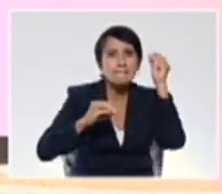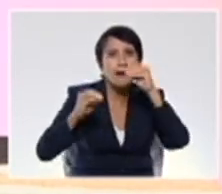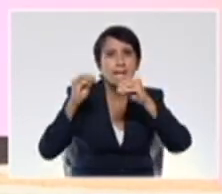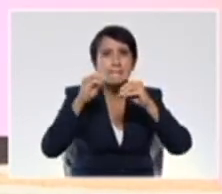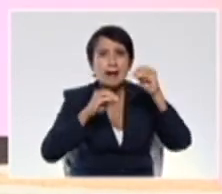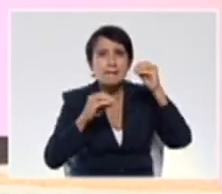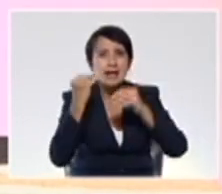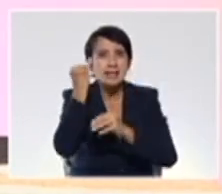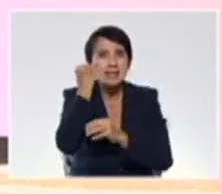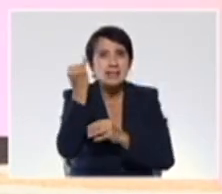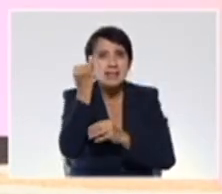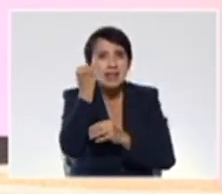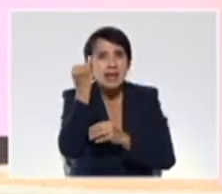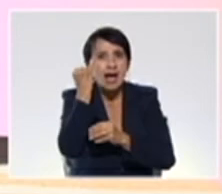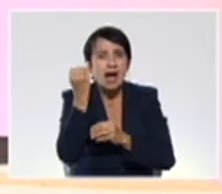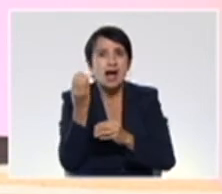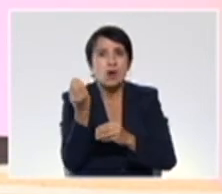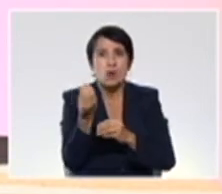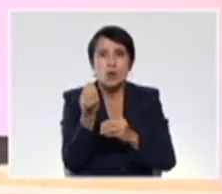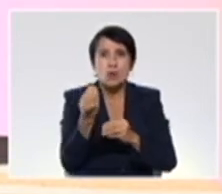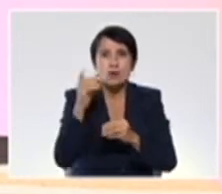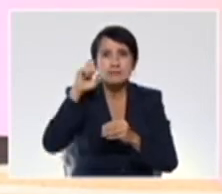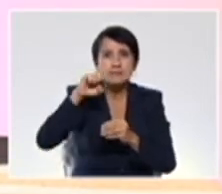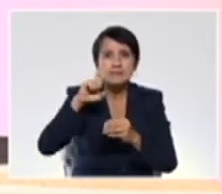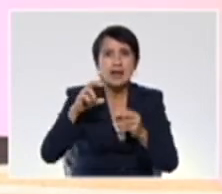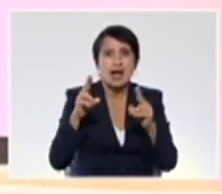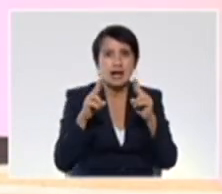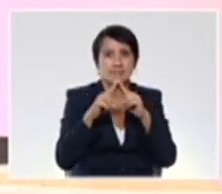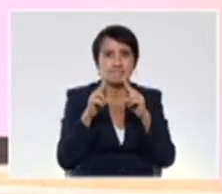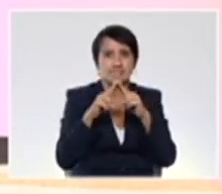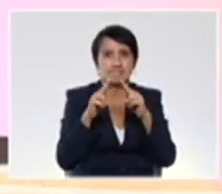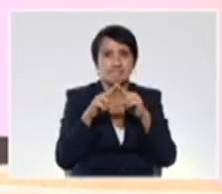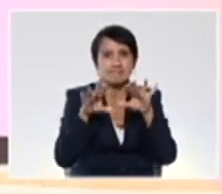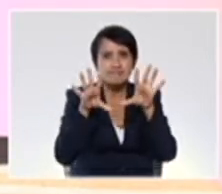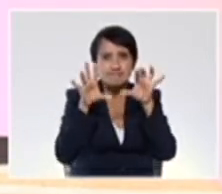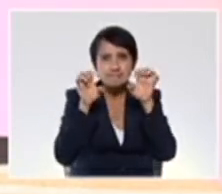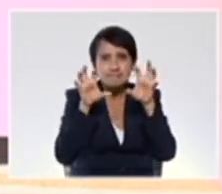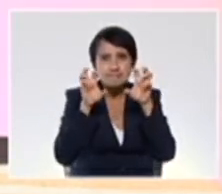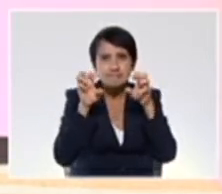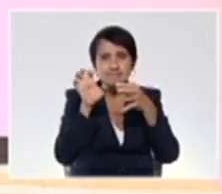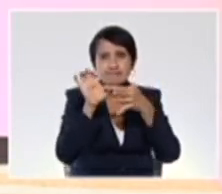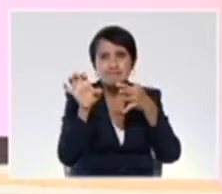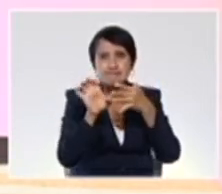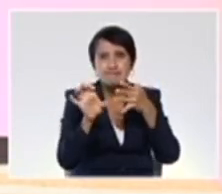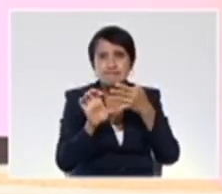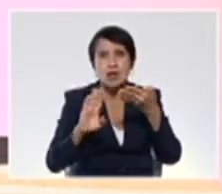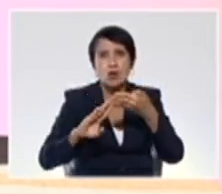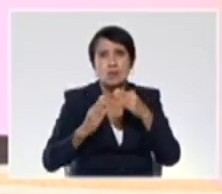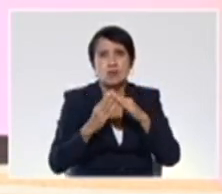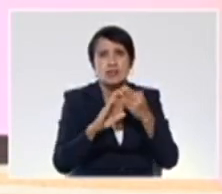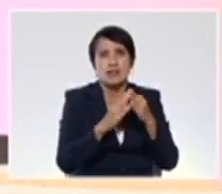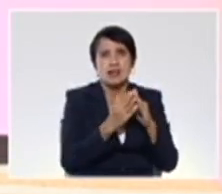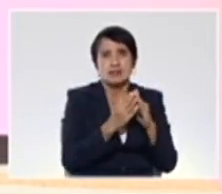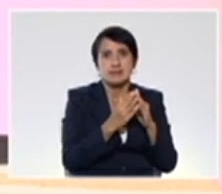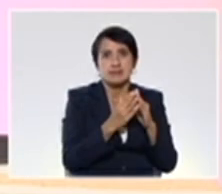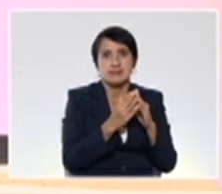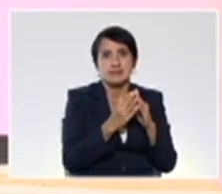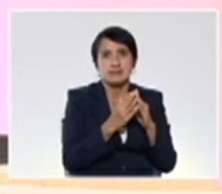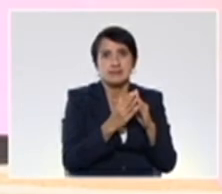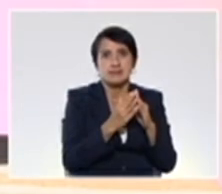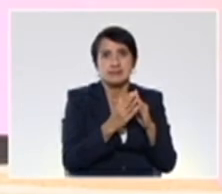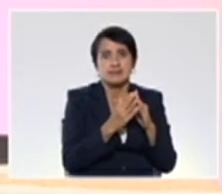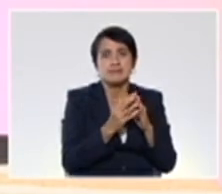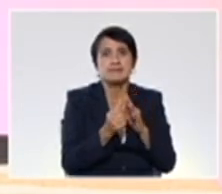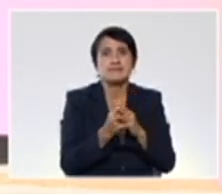ir profundizando y aplicando esos conocimientos y esos elementos que tenemos en nuestra comunidad. Como